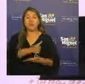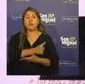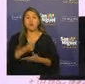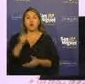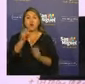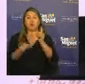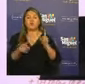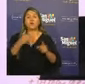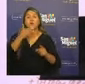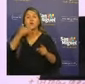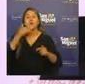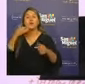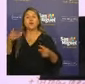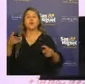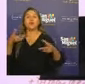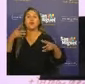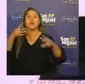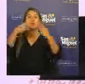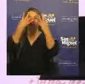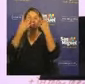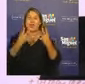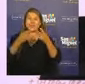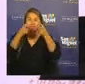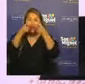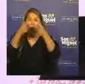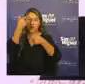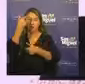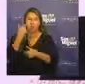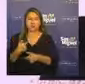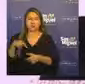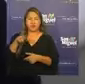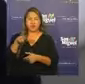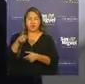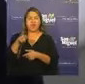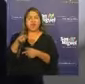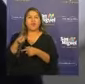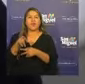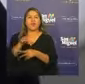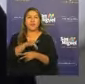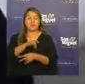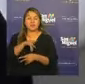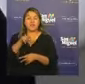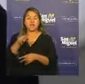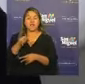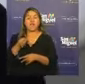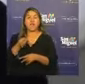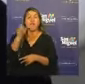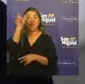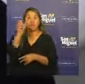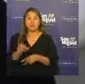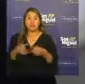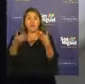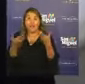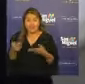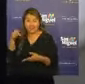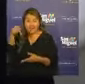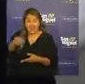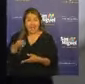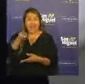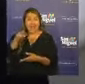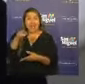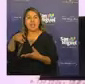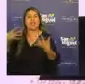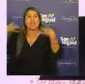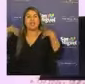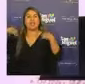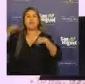Gendarmería de Chile. Yo me acabo de enterar de que el oficial que está hoy día acá es nada menos que la persona encargada del traslado